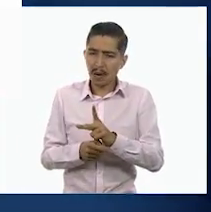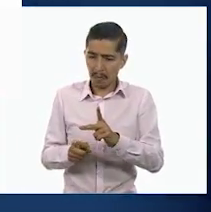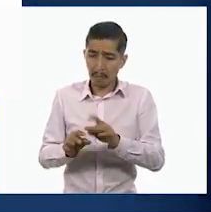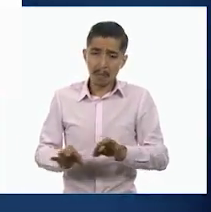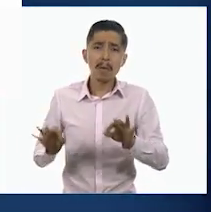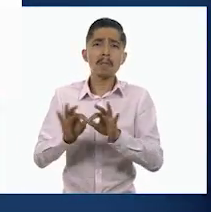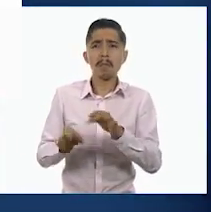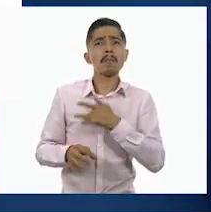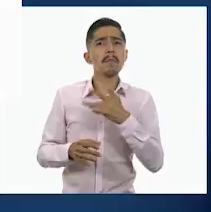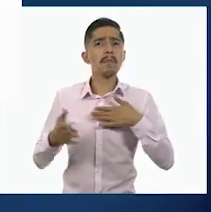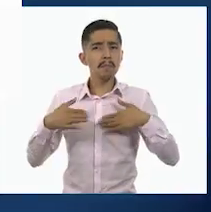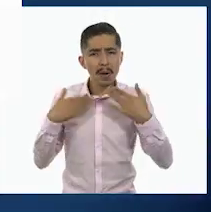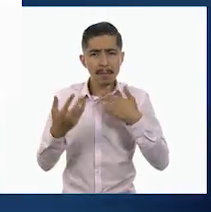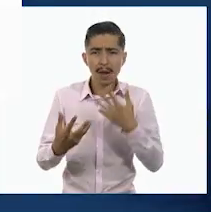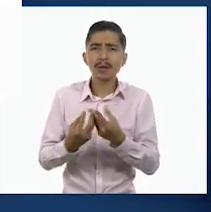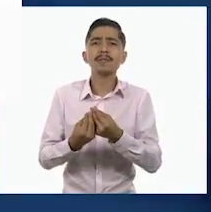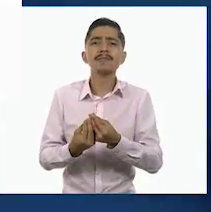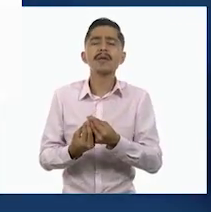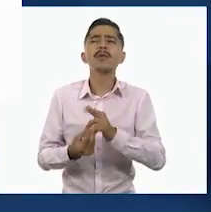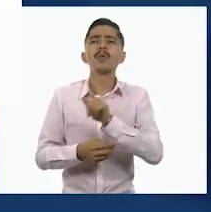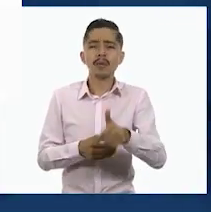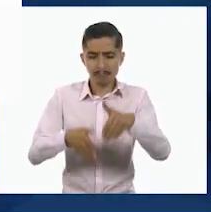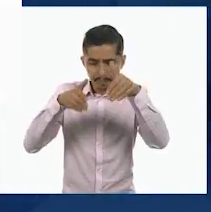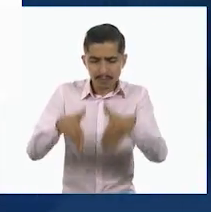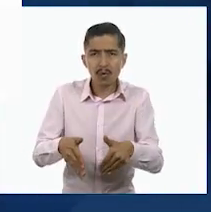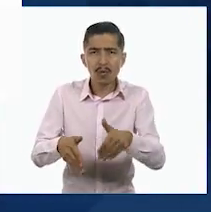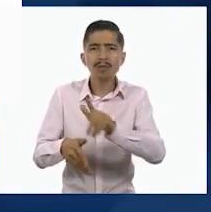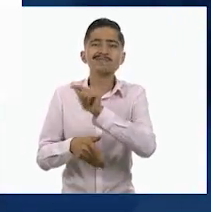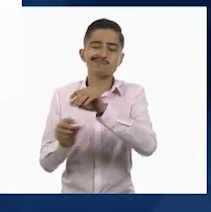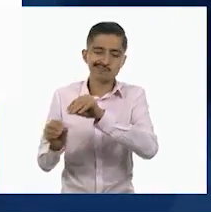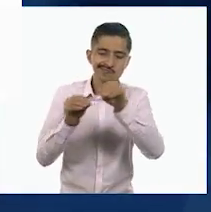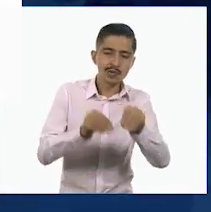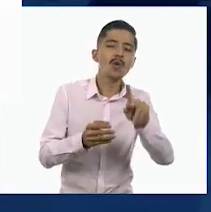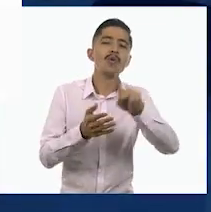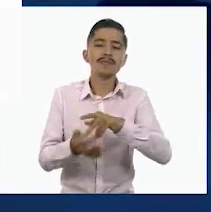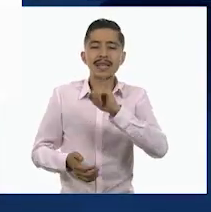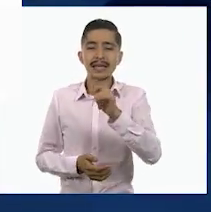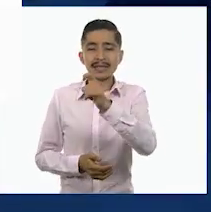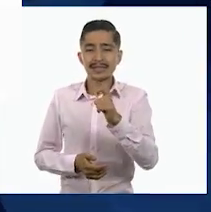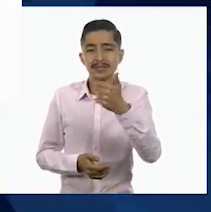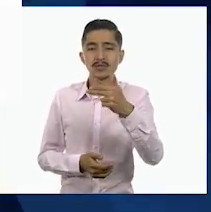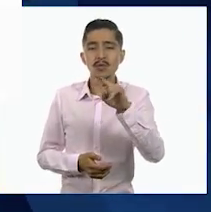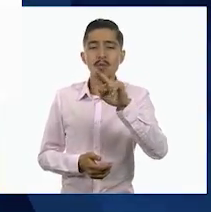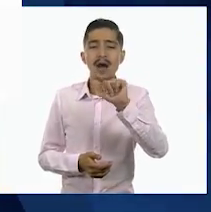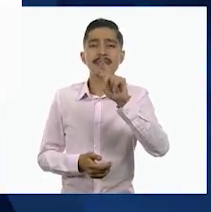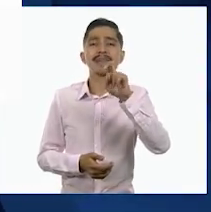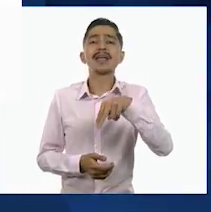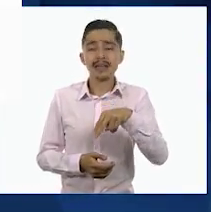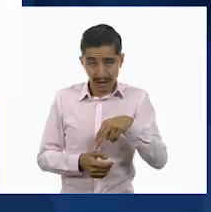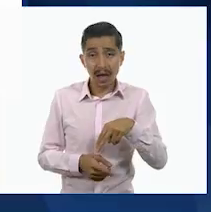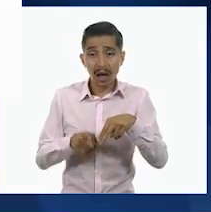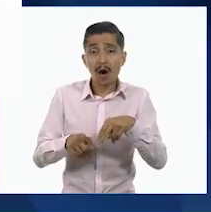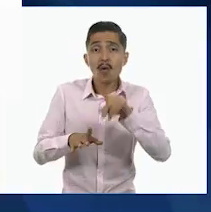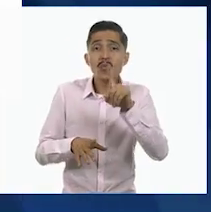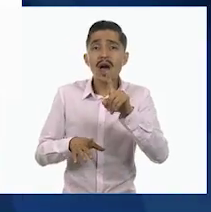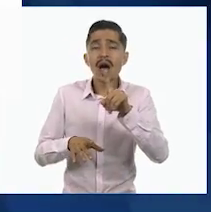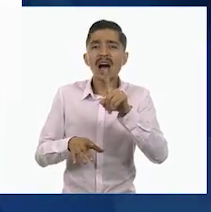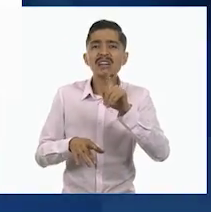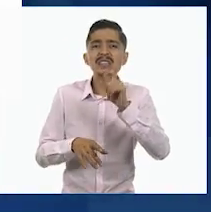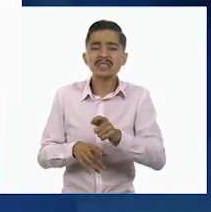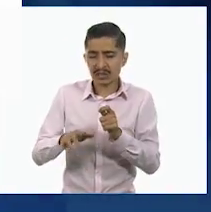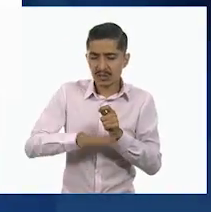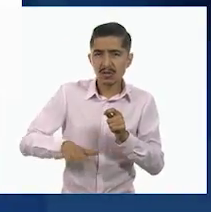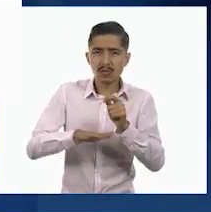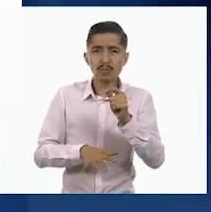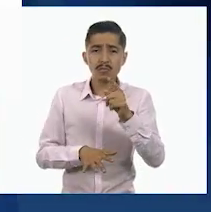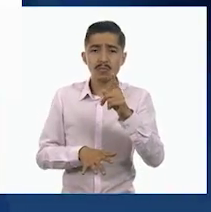2 semanas después de su entierro, volvimos a Ixhuatán, a donde no pudo llegar a morir porque una sublevación de